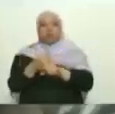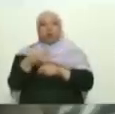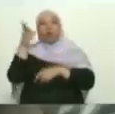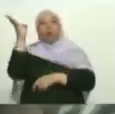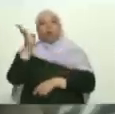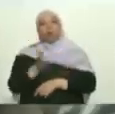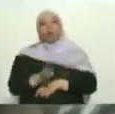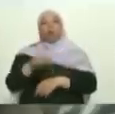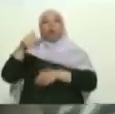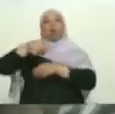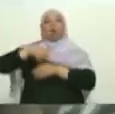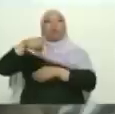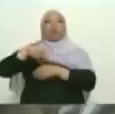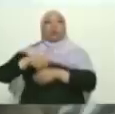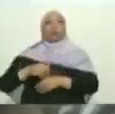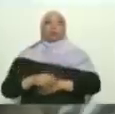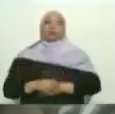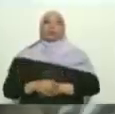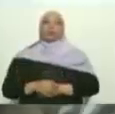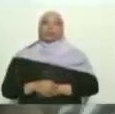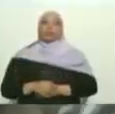60% de los votos.